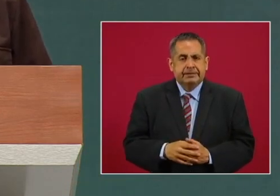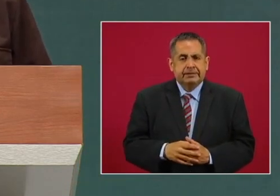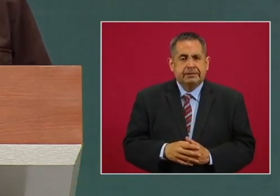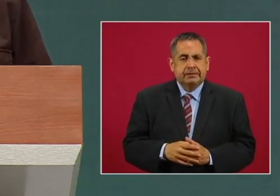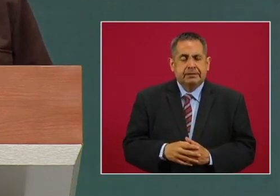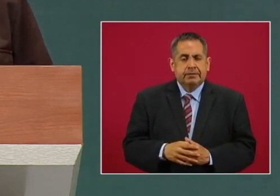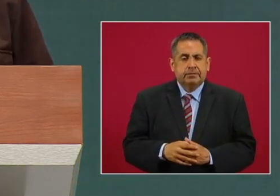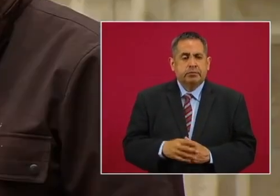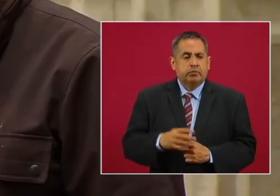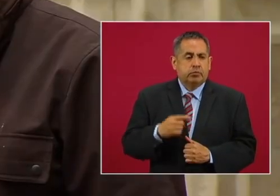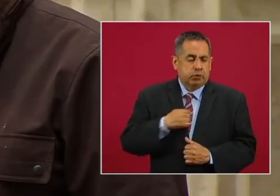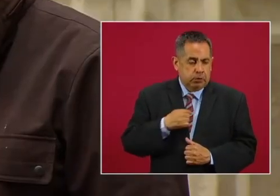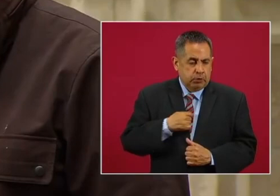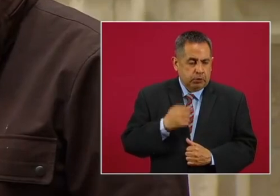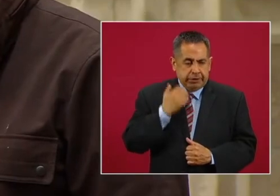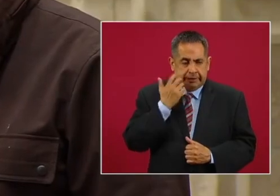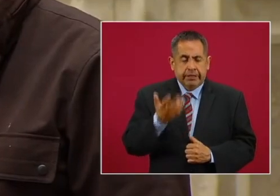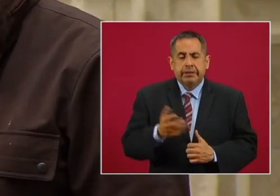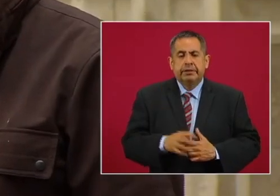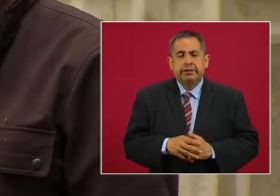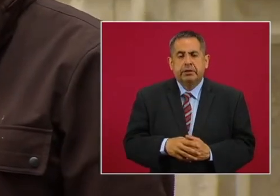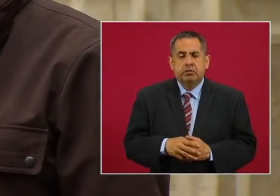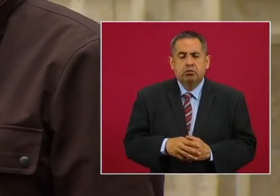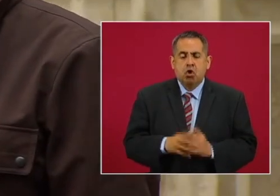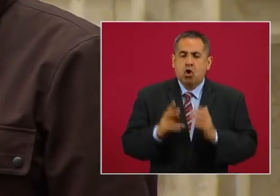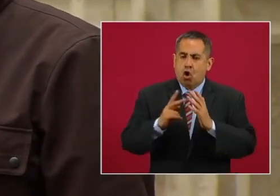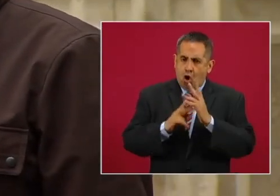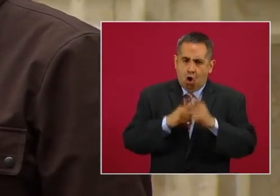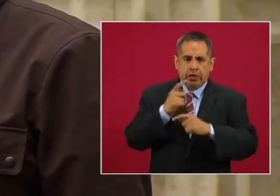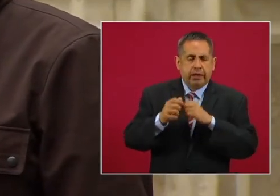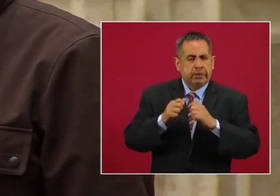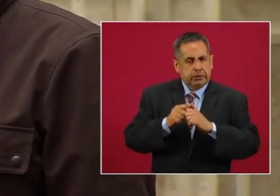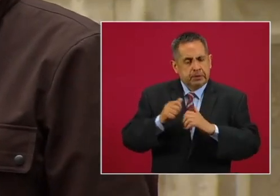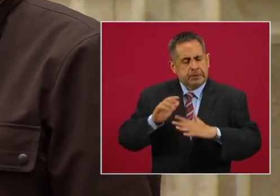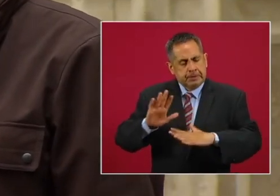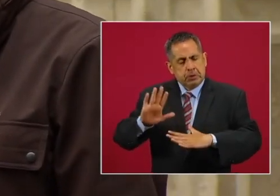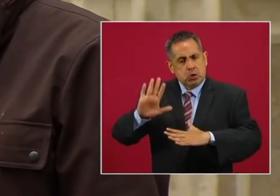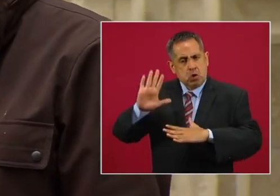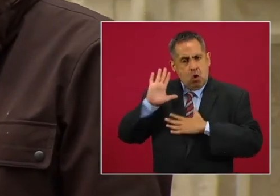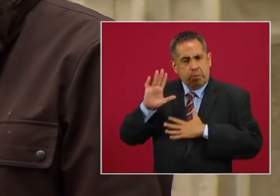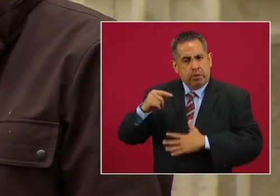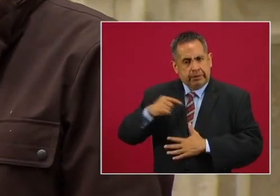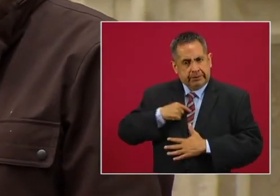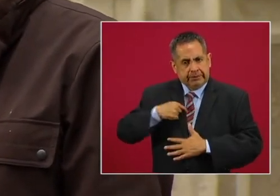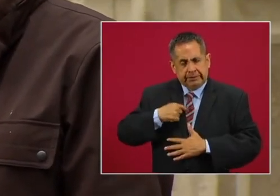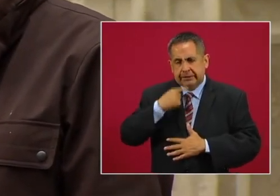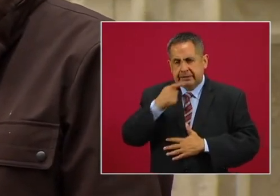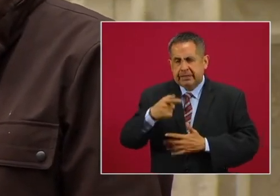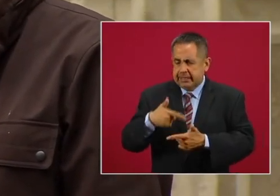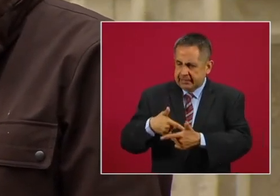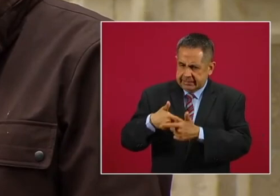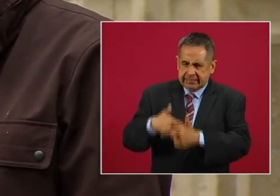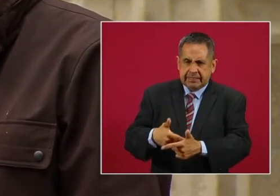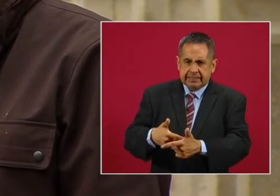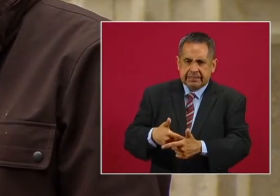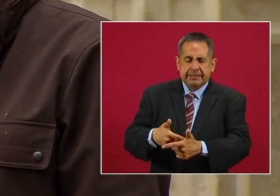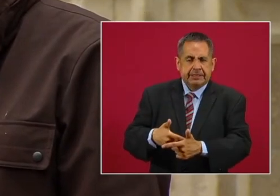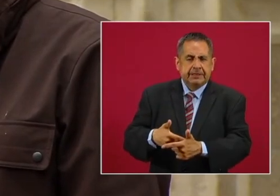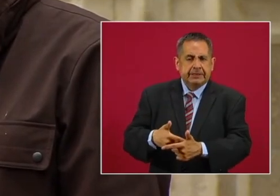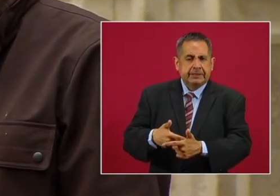yo quiero reafirmar el compromiso de seguir